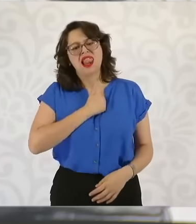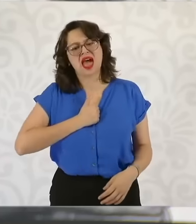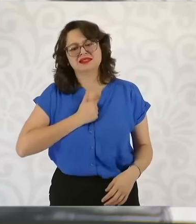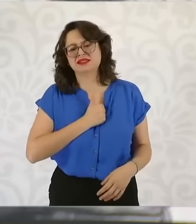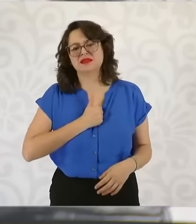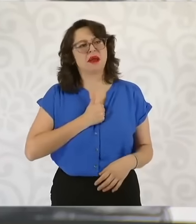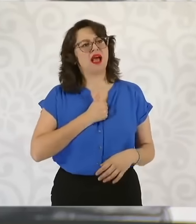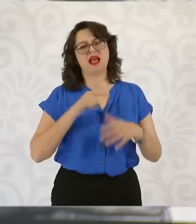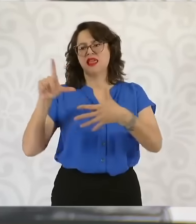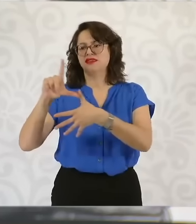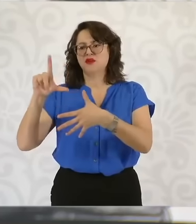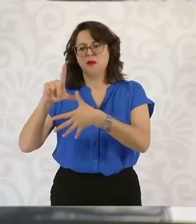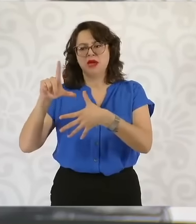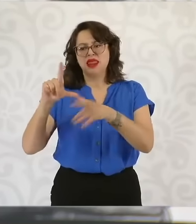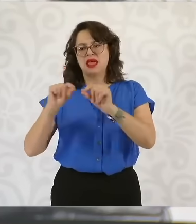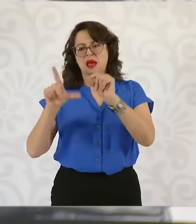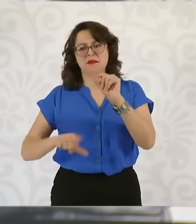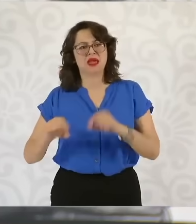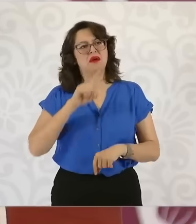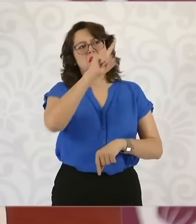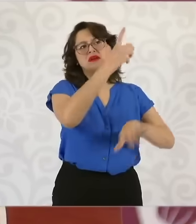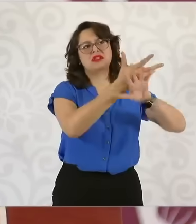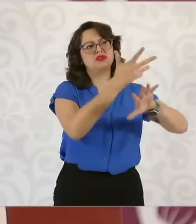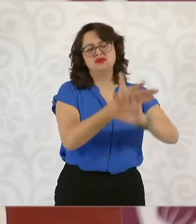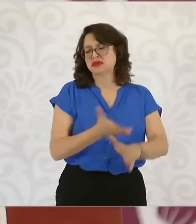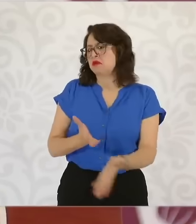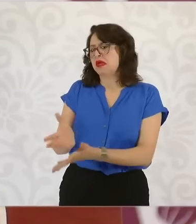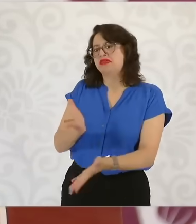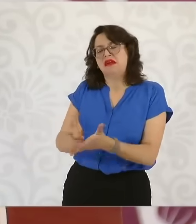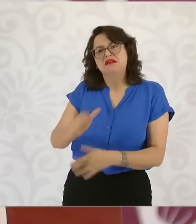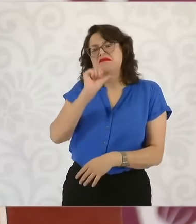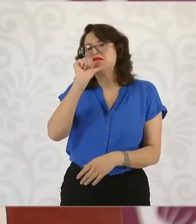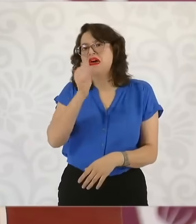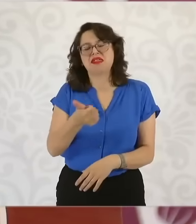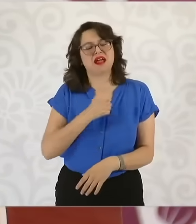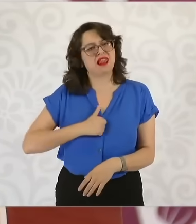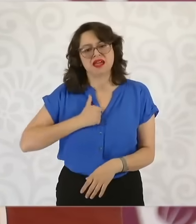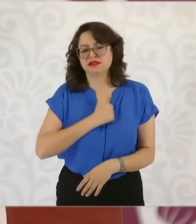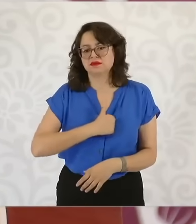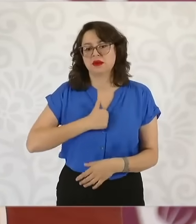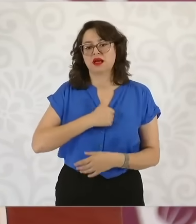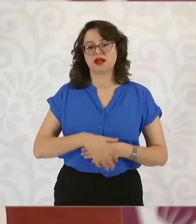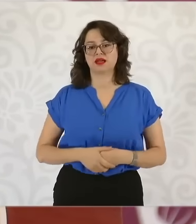decir que cuando él fue presidente, pues sí había intervención, ¿no?